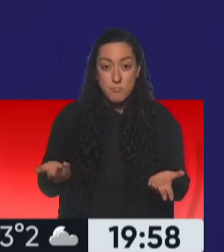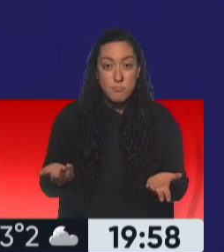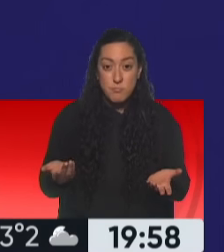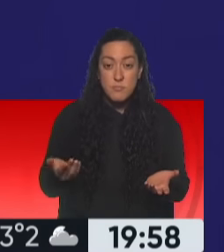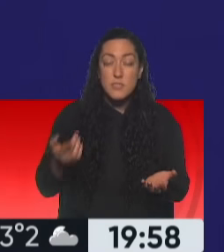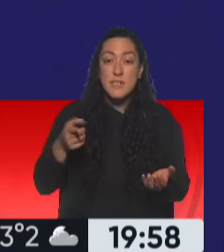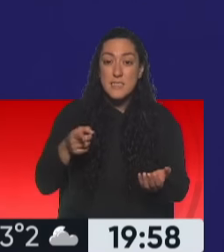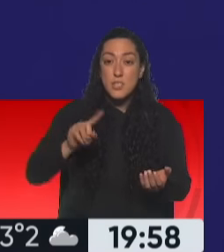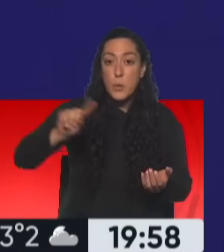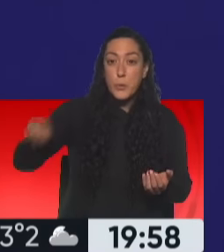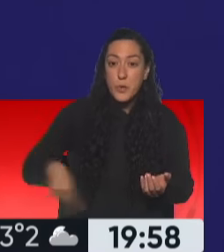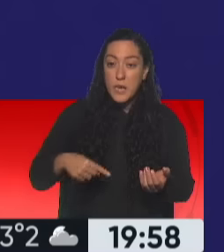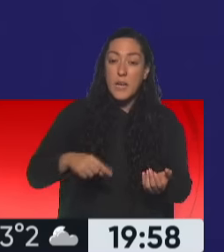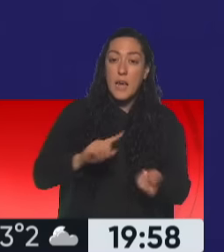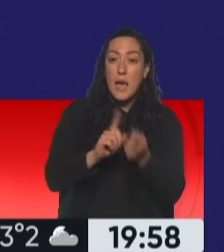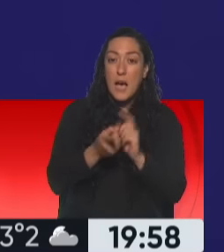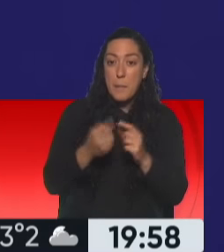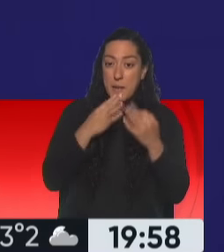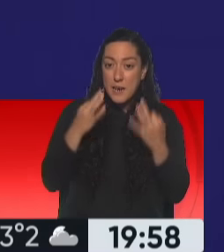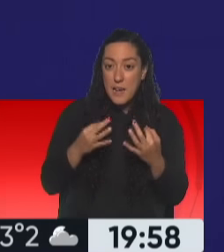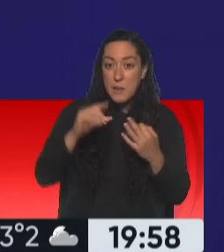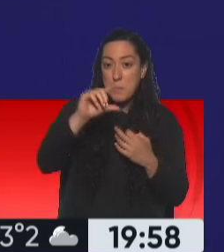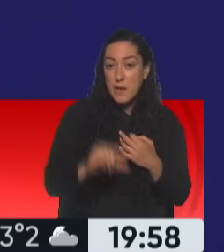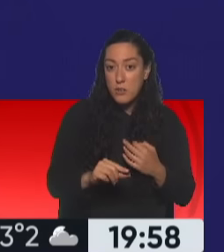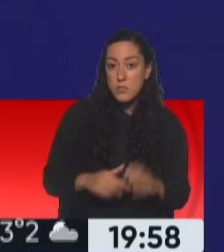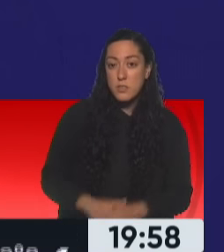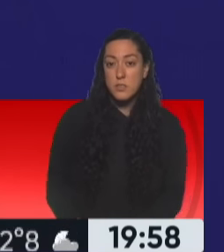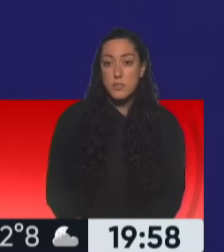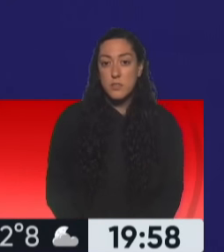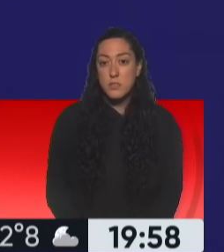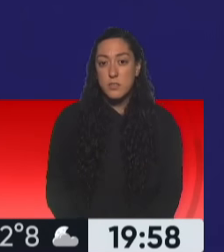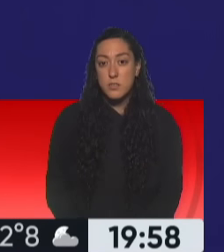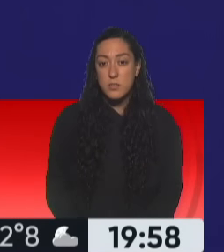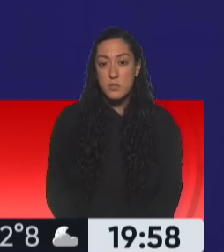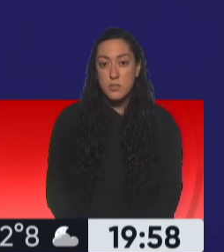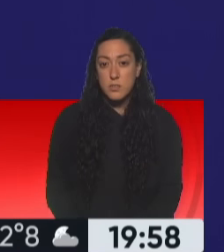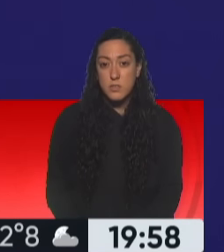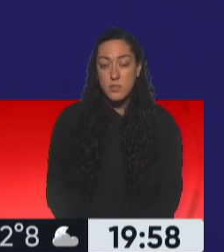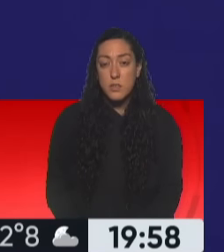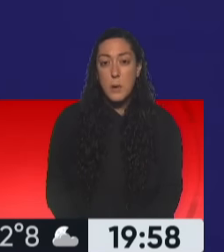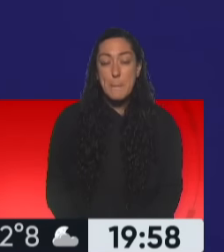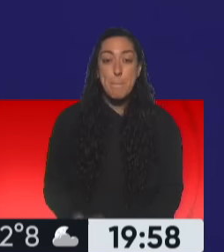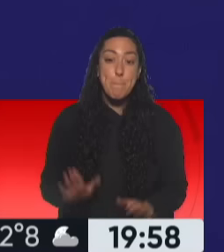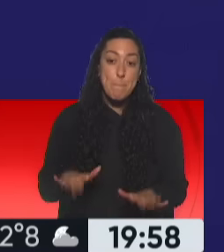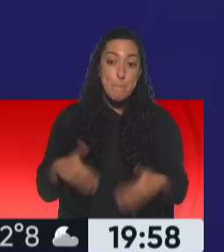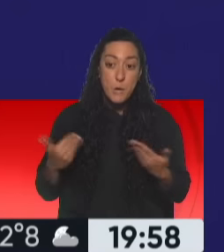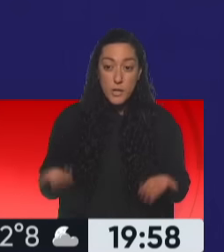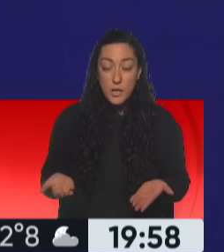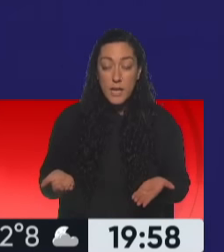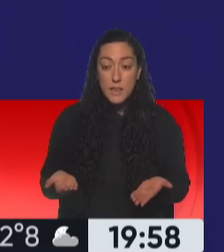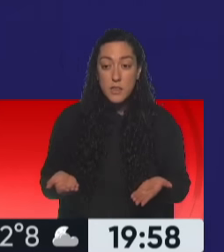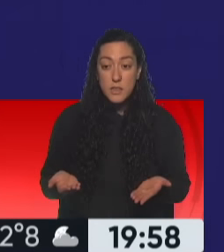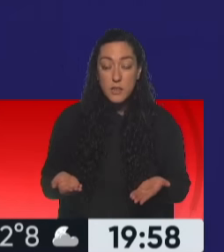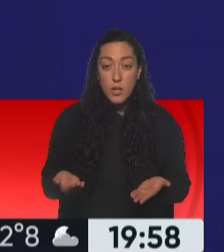Eso les permite vivir con un tipo de cambio real más bajo. Por lo tanto,